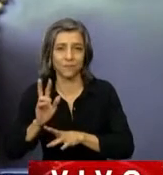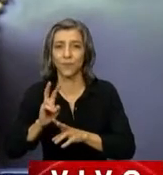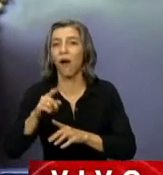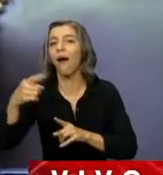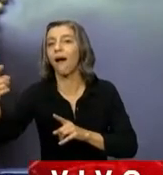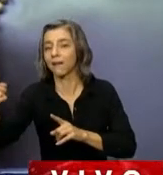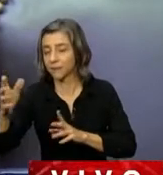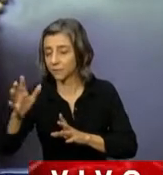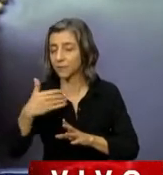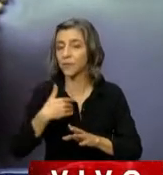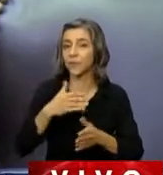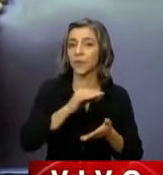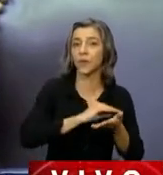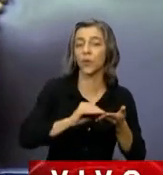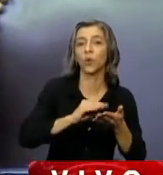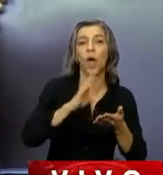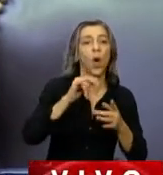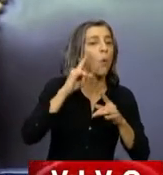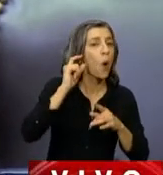Bowitt decía